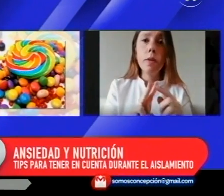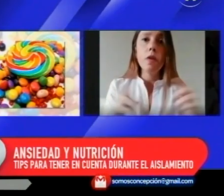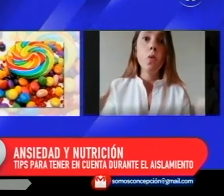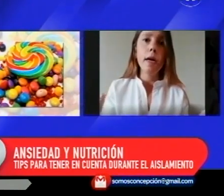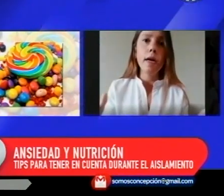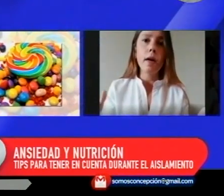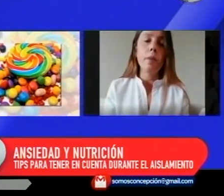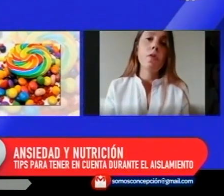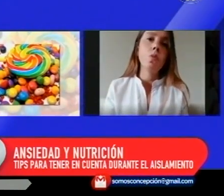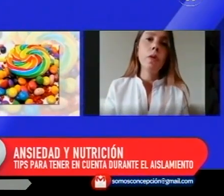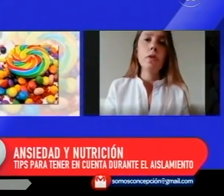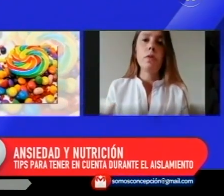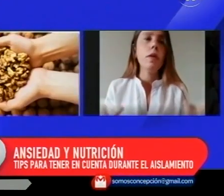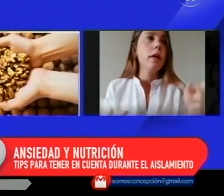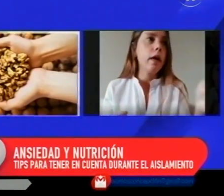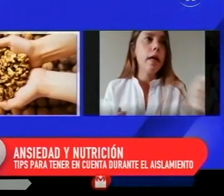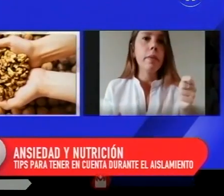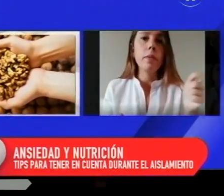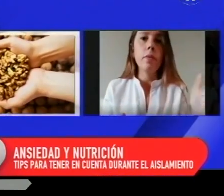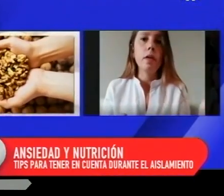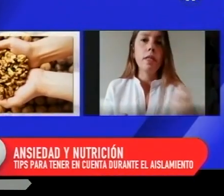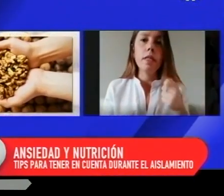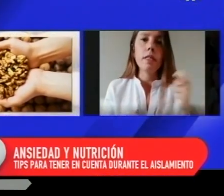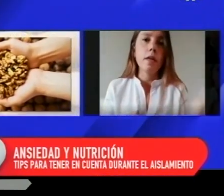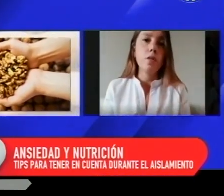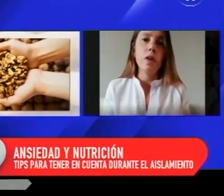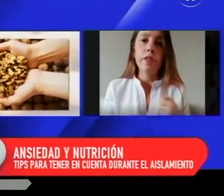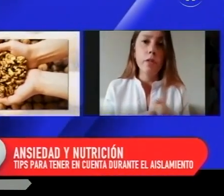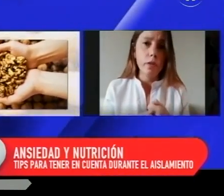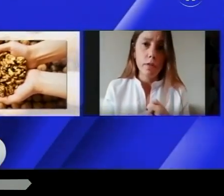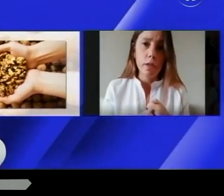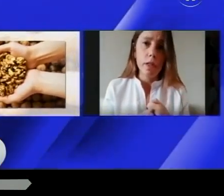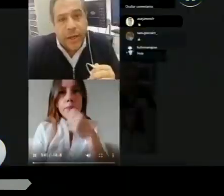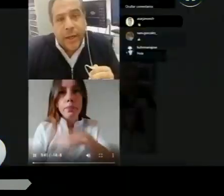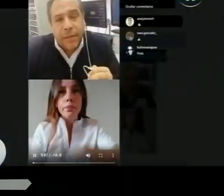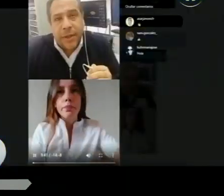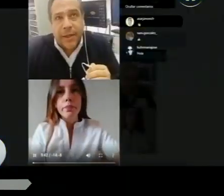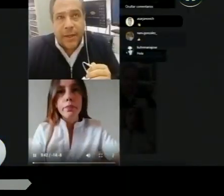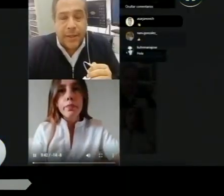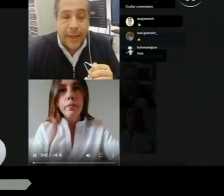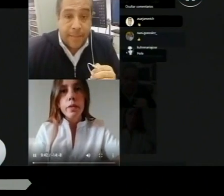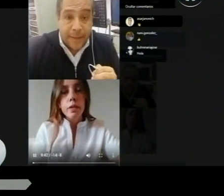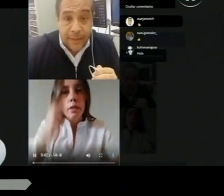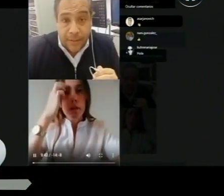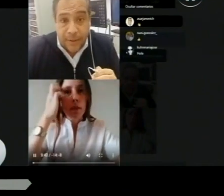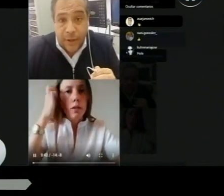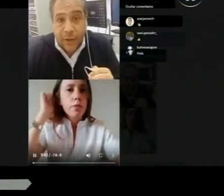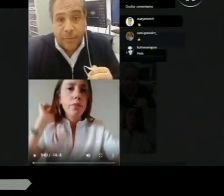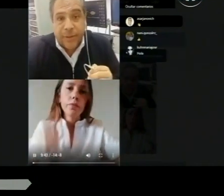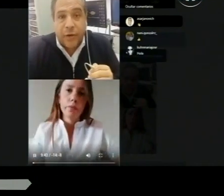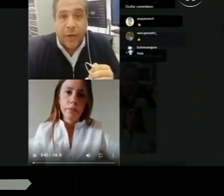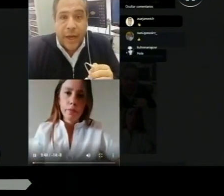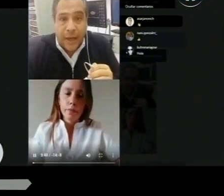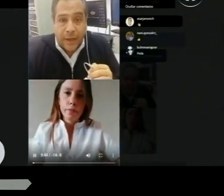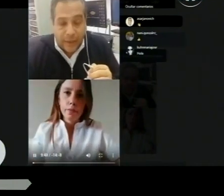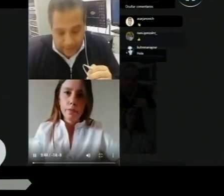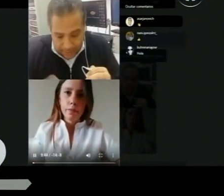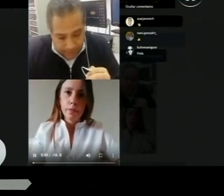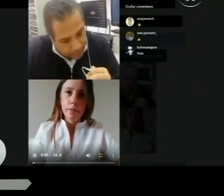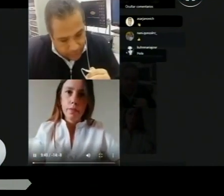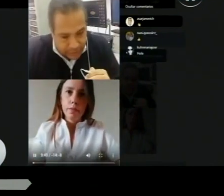casa y se compran una caja, por supuesto. Cada vez que pasás por la cena sacás un alfajor. Y viste que en esta pandemia lo que